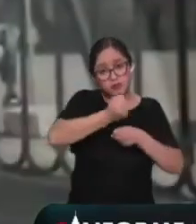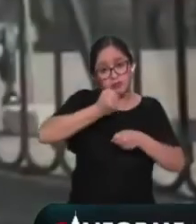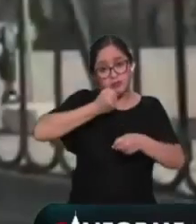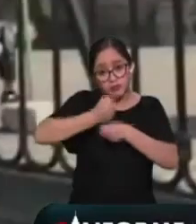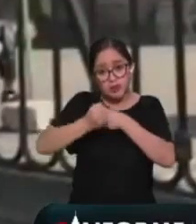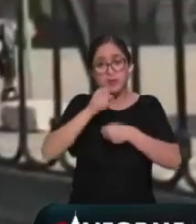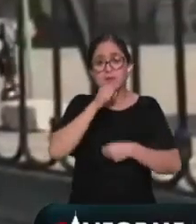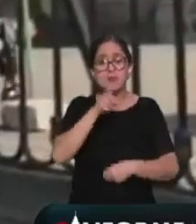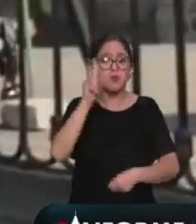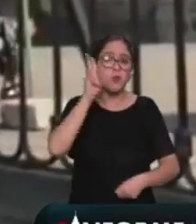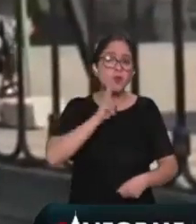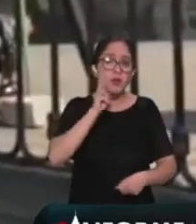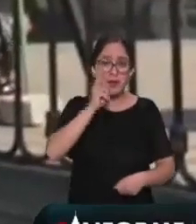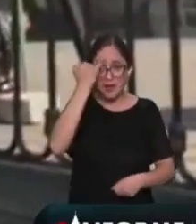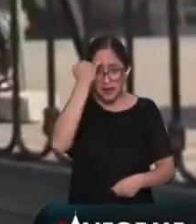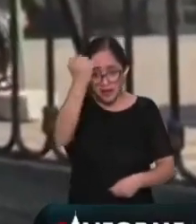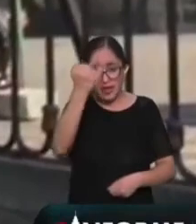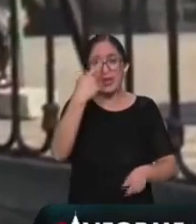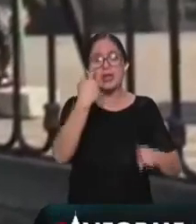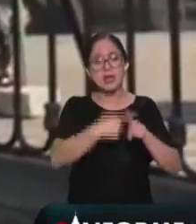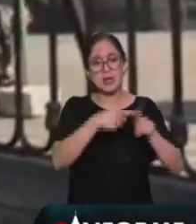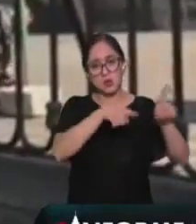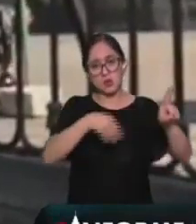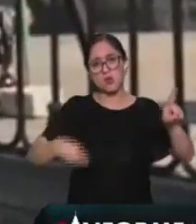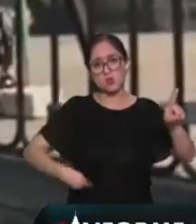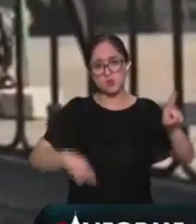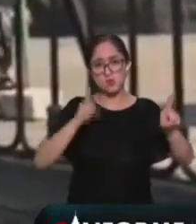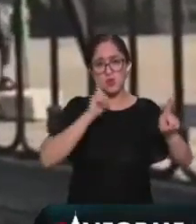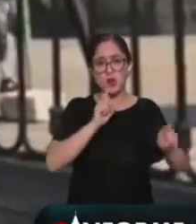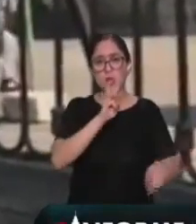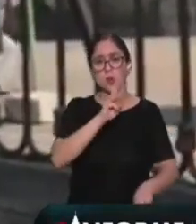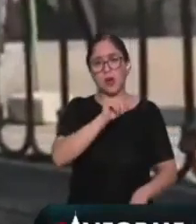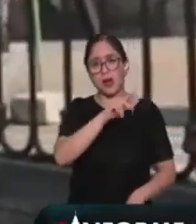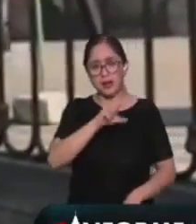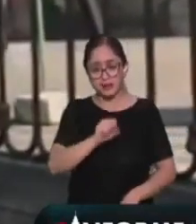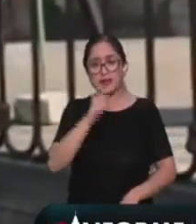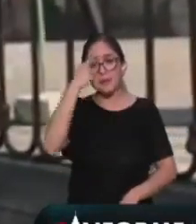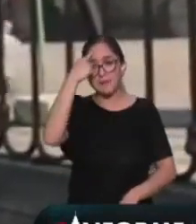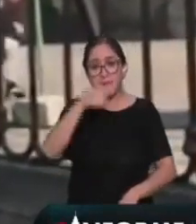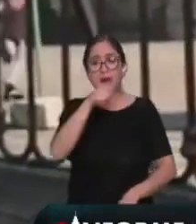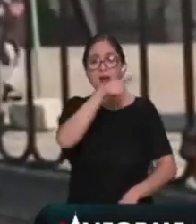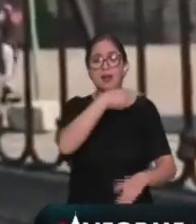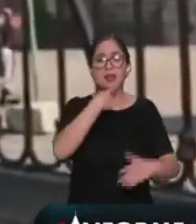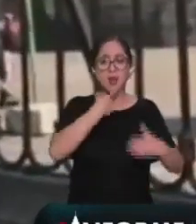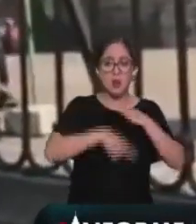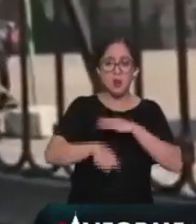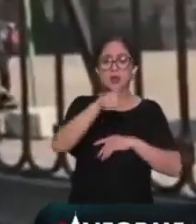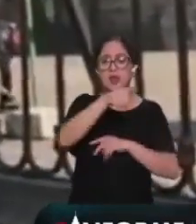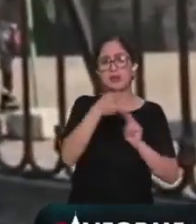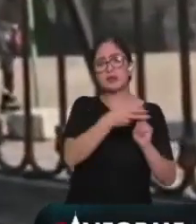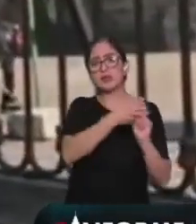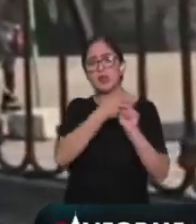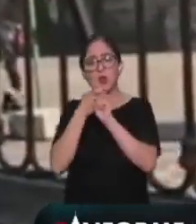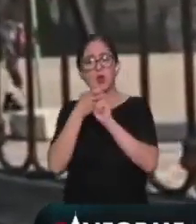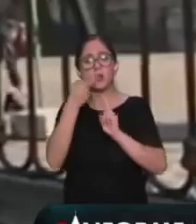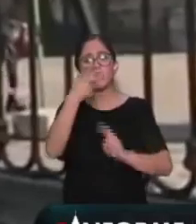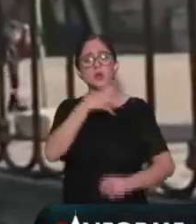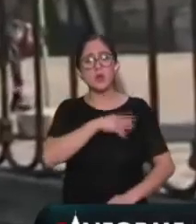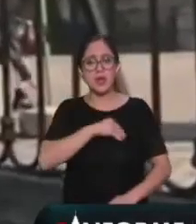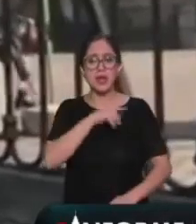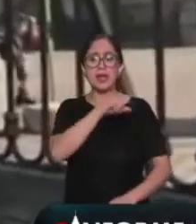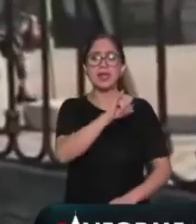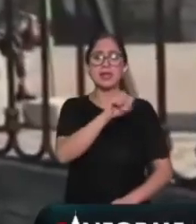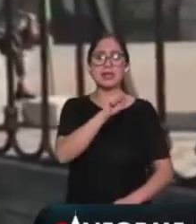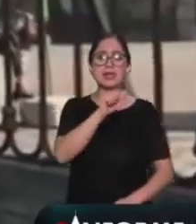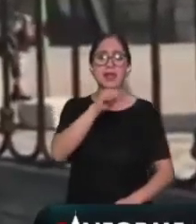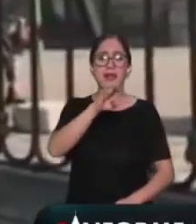pruebas. En esta denuncia se acusa a Gualas de sembrar evidencias para acusar a varias personas del secuestro de su hijo, y se indica que Isabel Miranda Torres